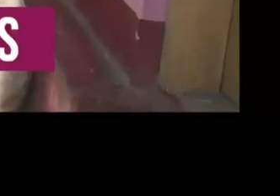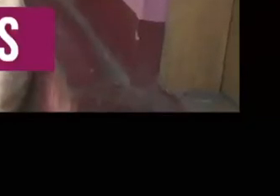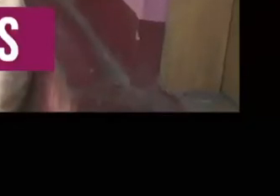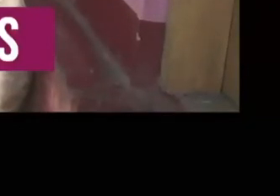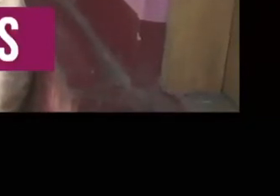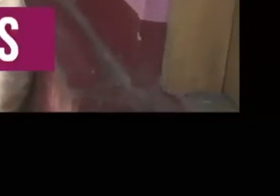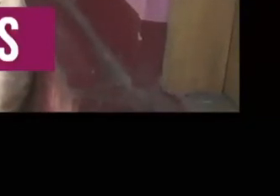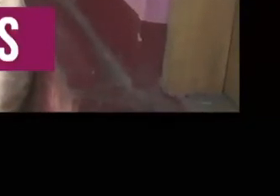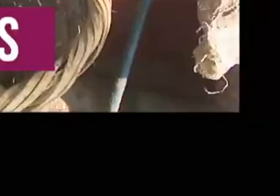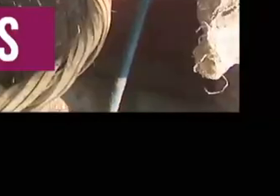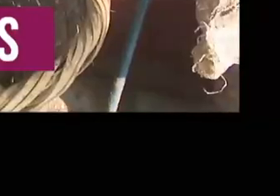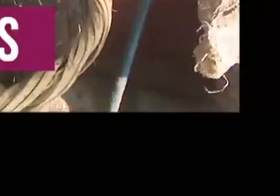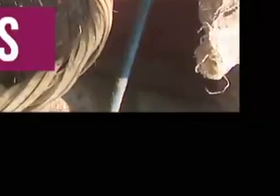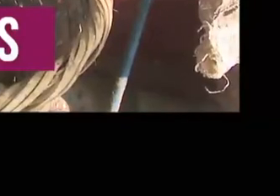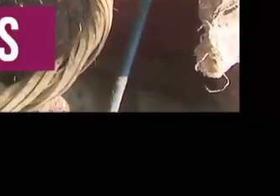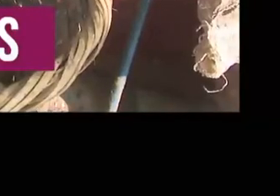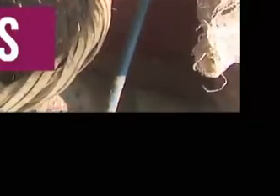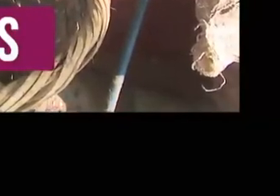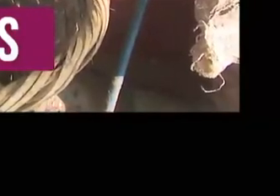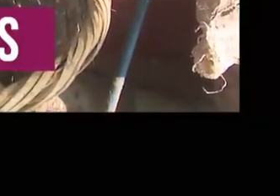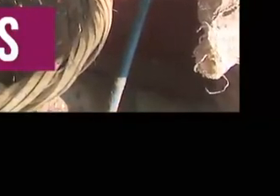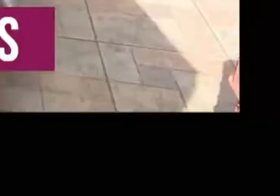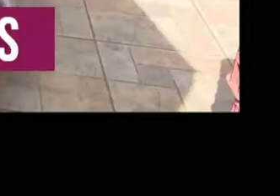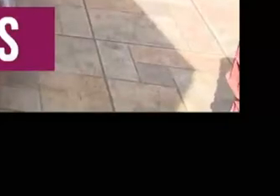su nido.